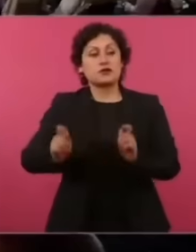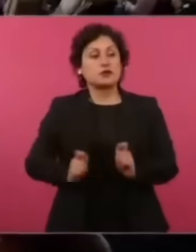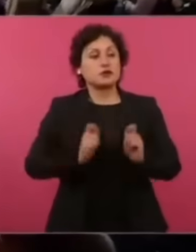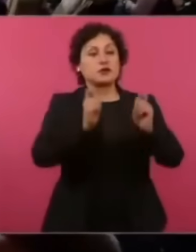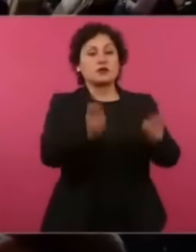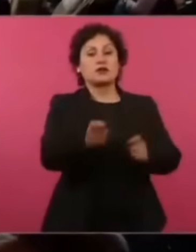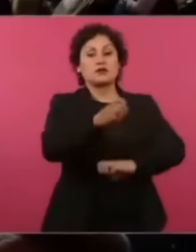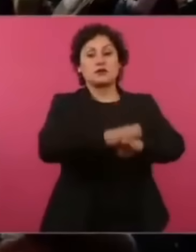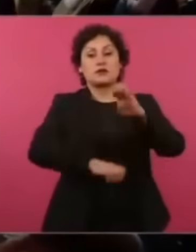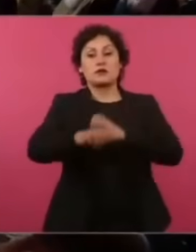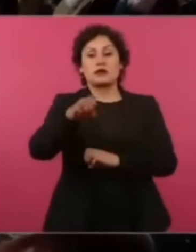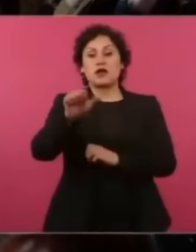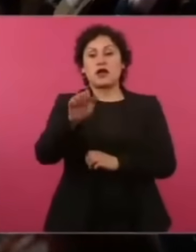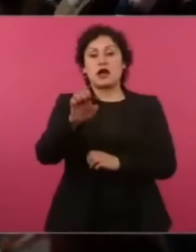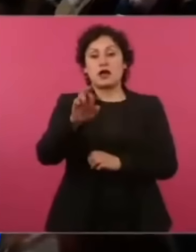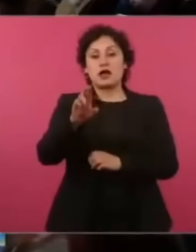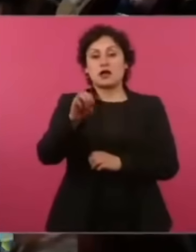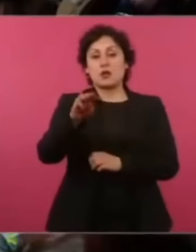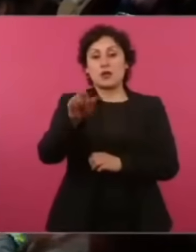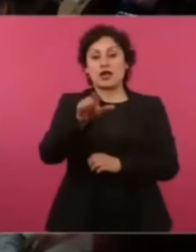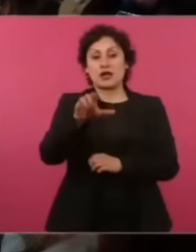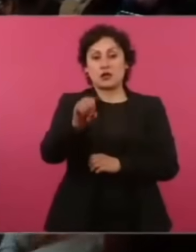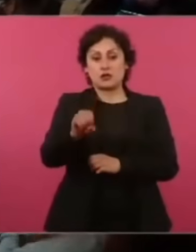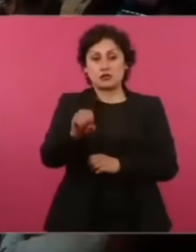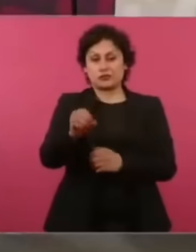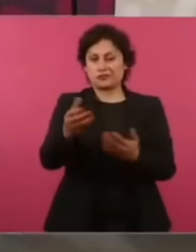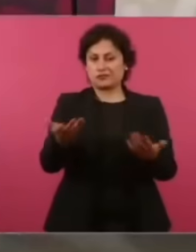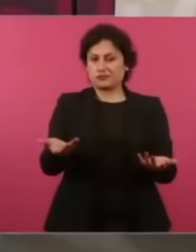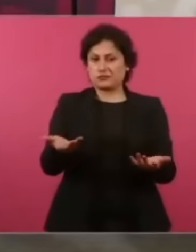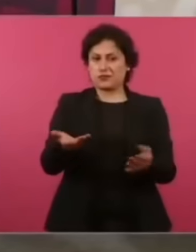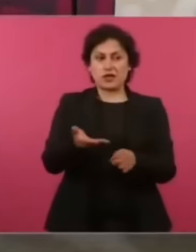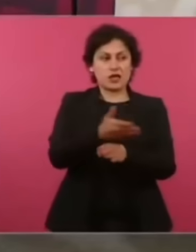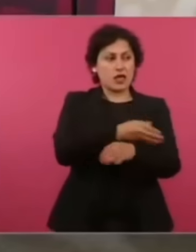quedamos sin ninguna línea aérea